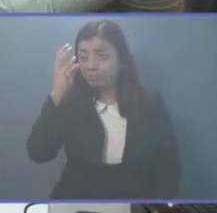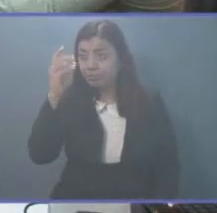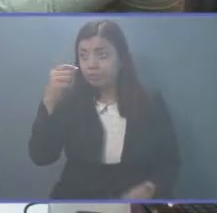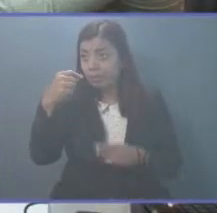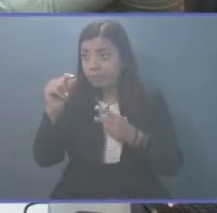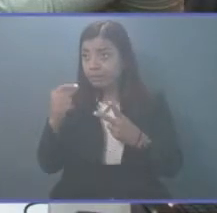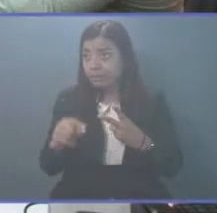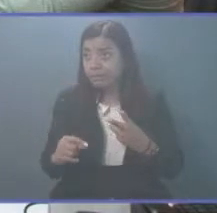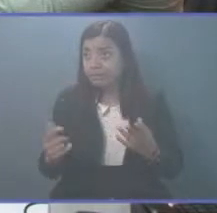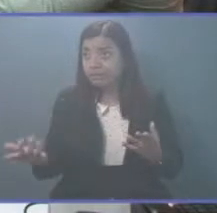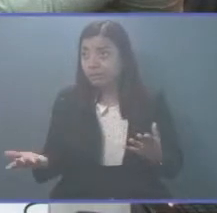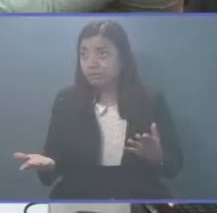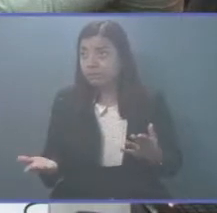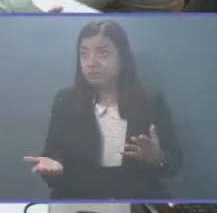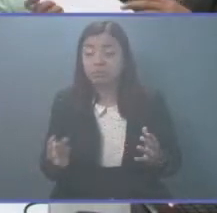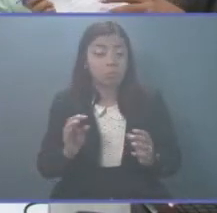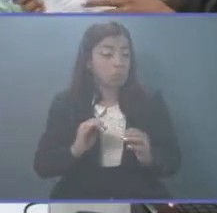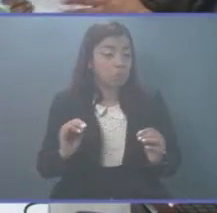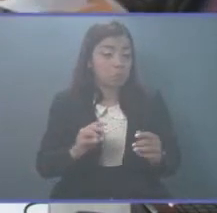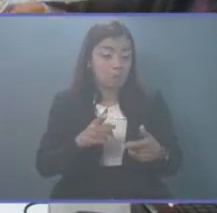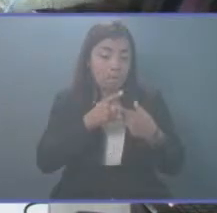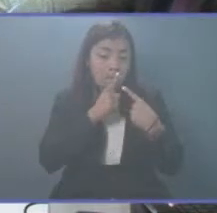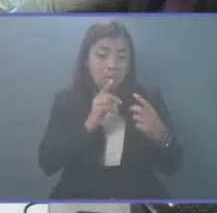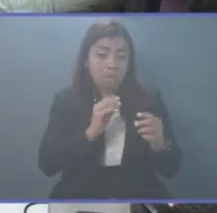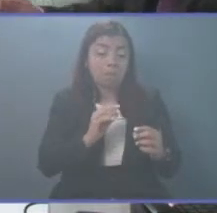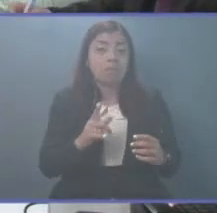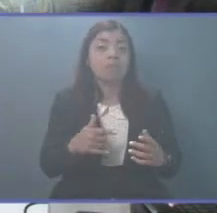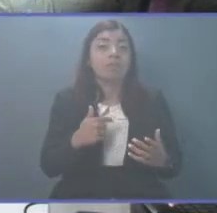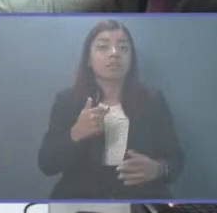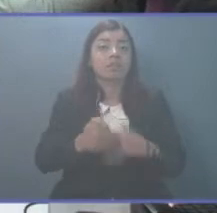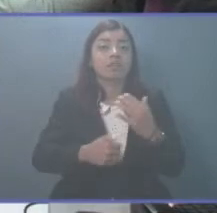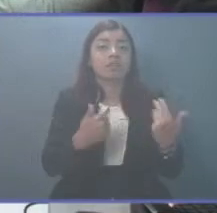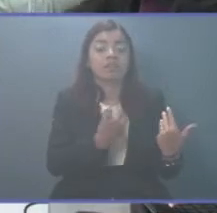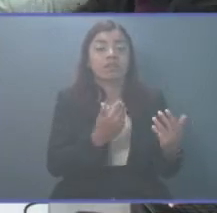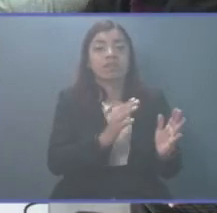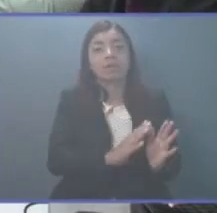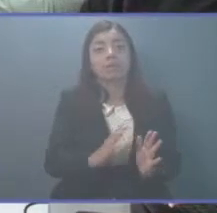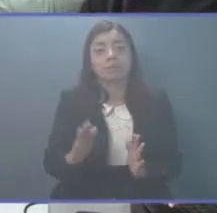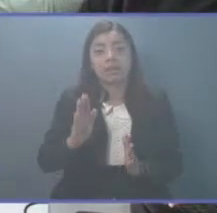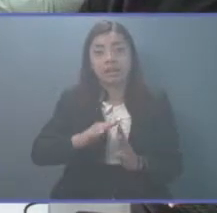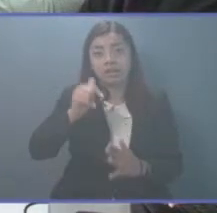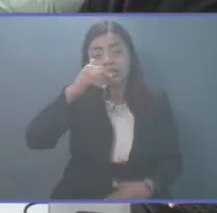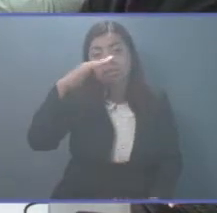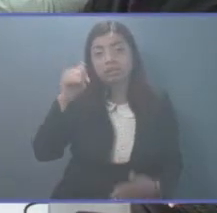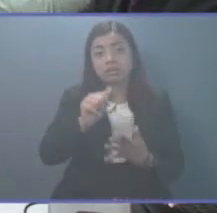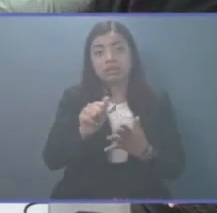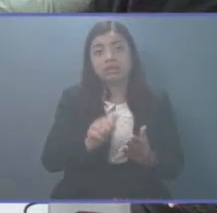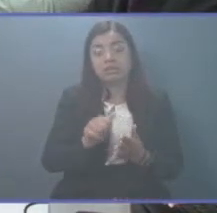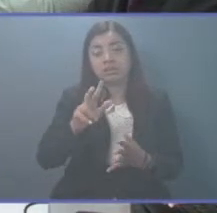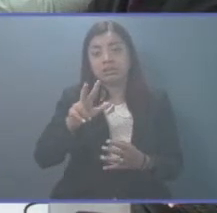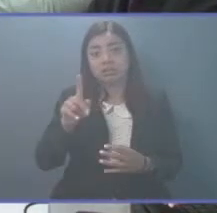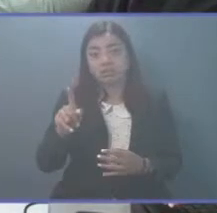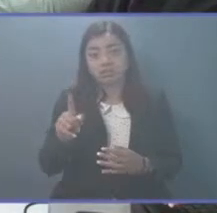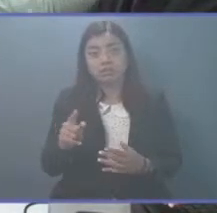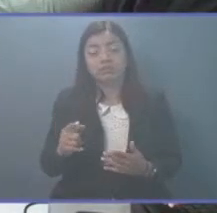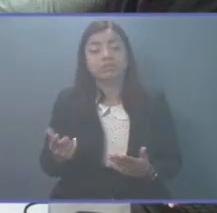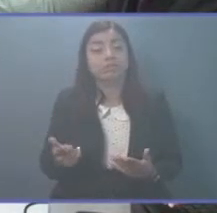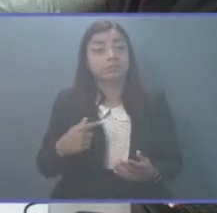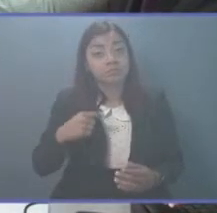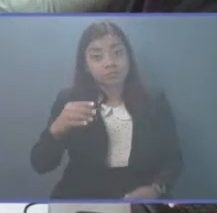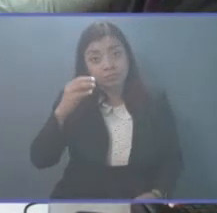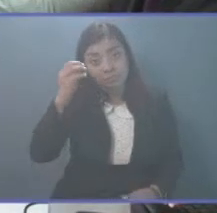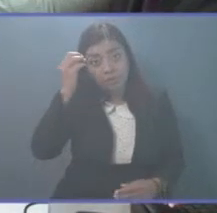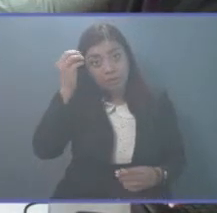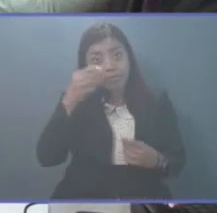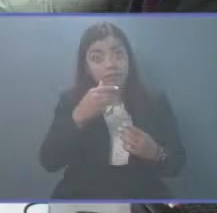¿Observaciones? No las hay. Contenido del Plan Nacional, artículo 31.